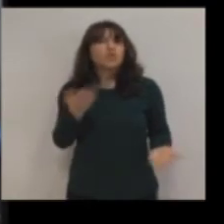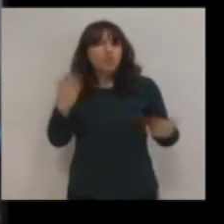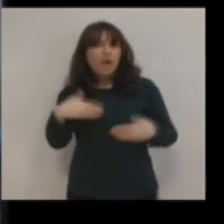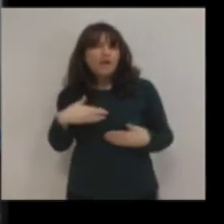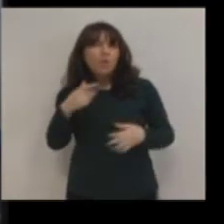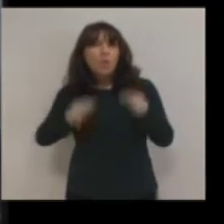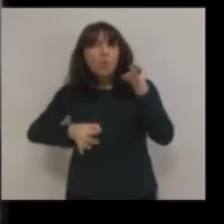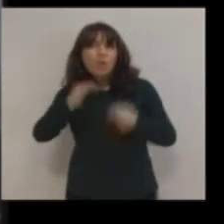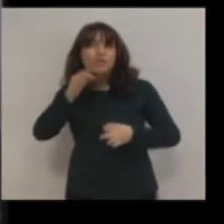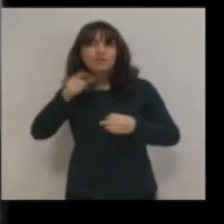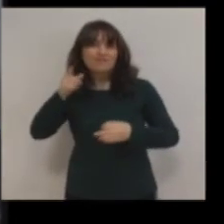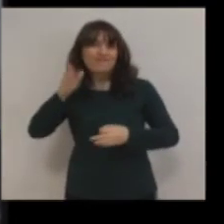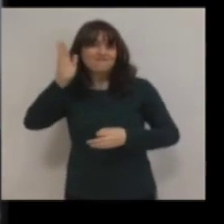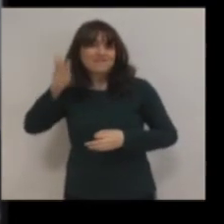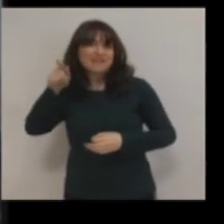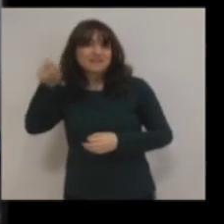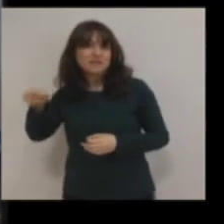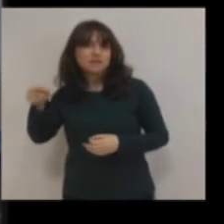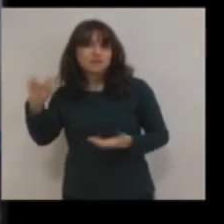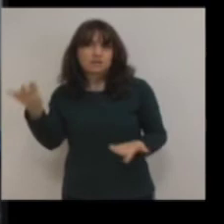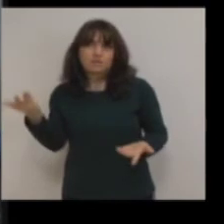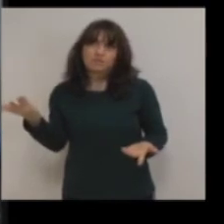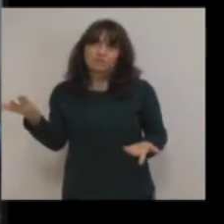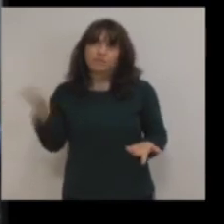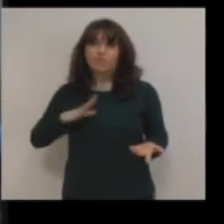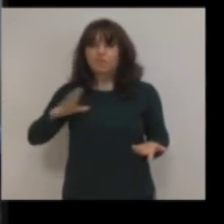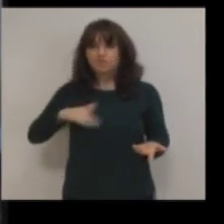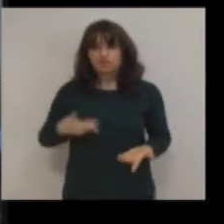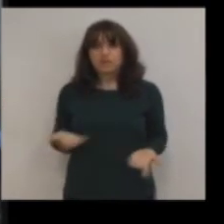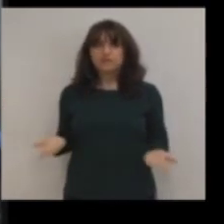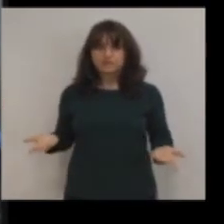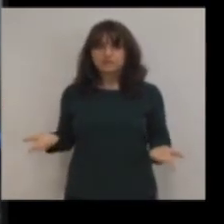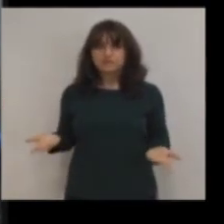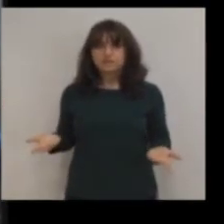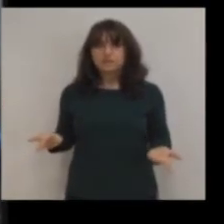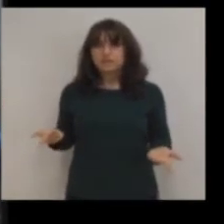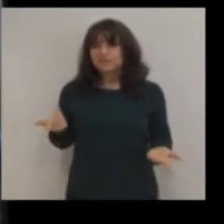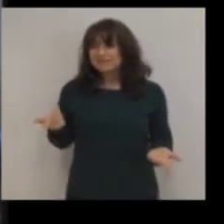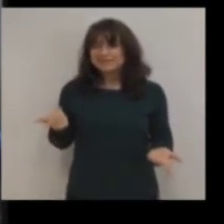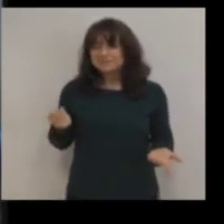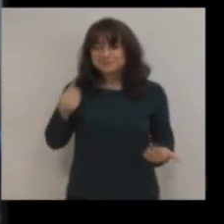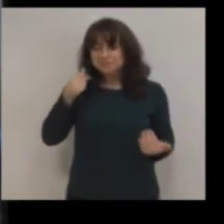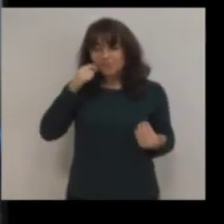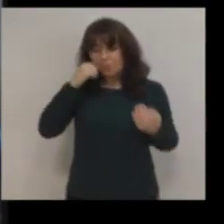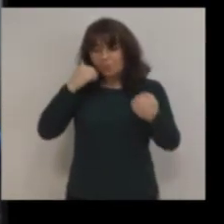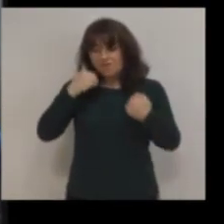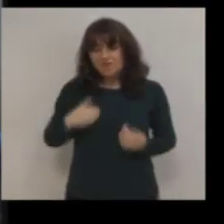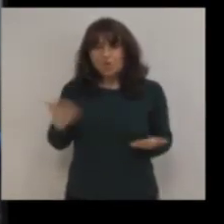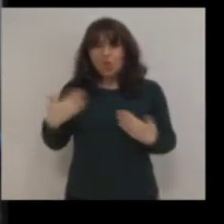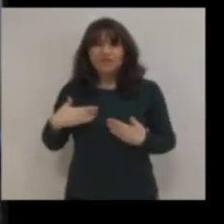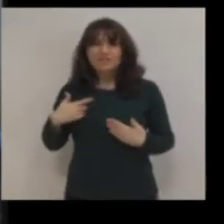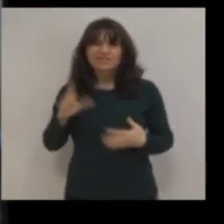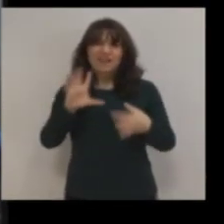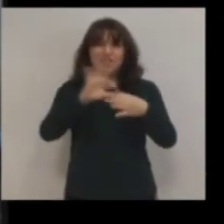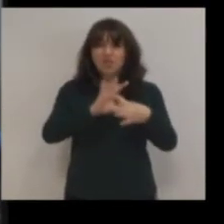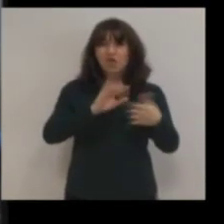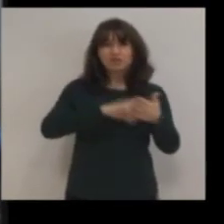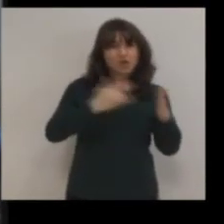juicio que te afecta a ti, y dices, bueno, pero ¿qué es esto? O sea, entonces, bueno, esa deshumanización yo no creo que sea una cuestión tecnológica.